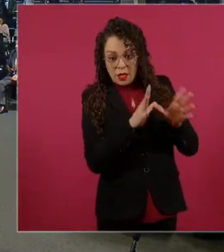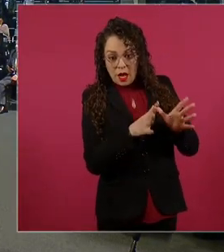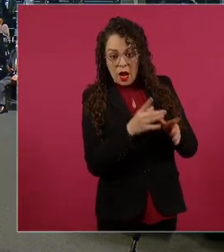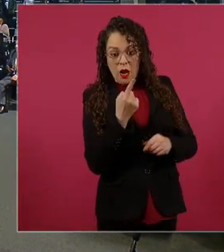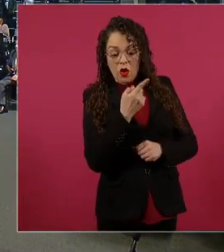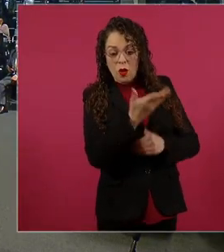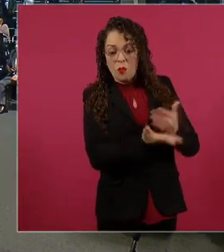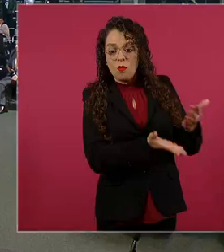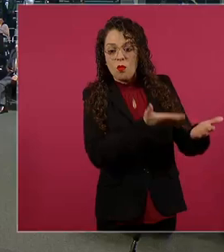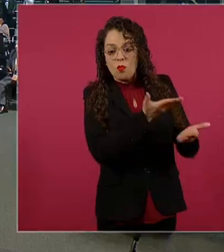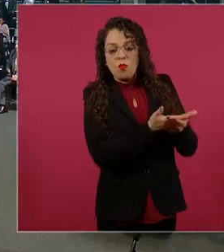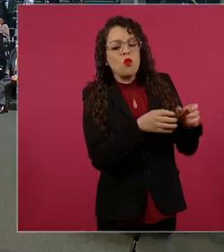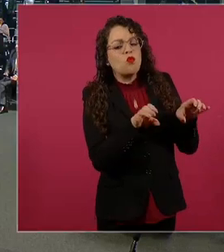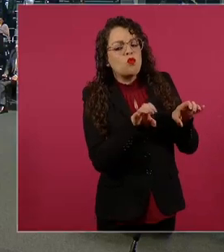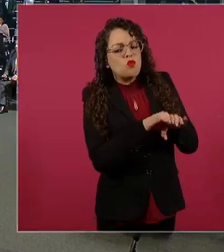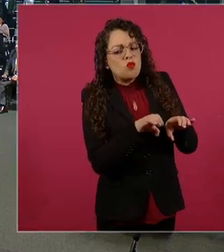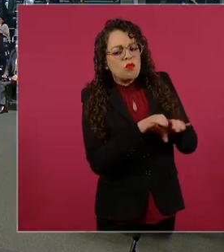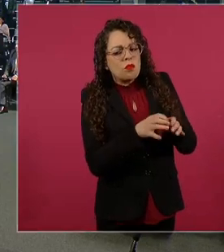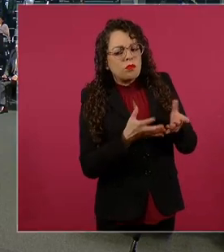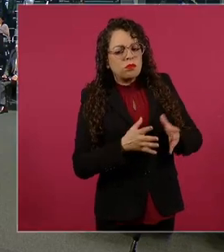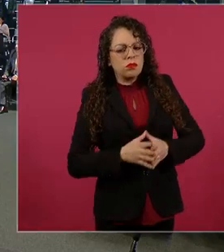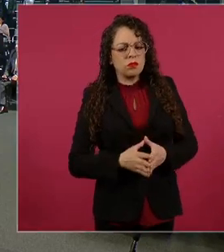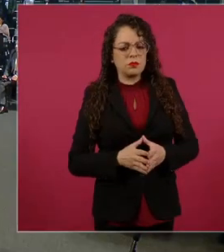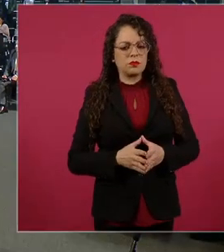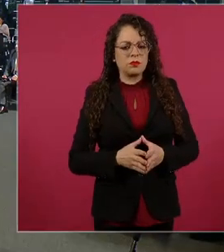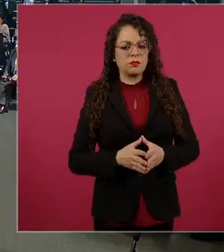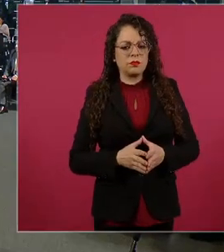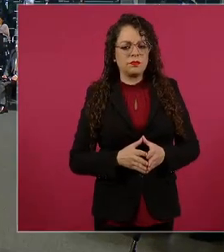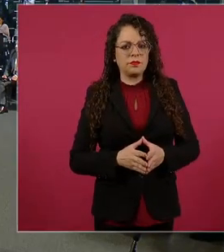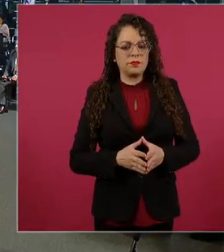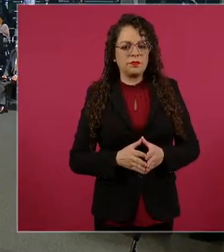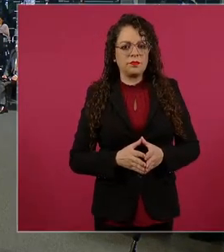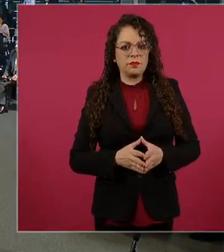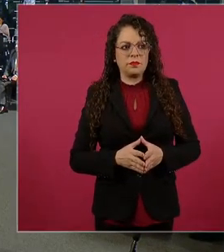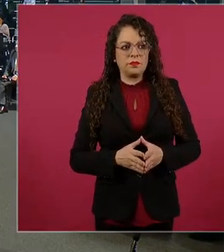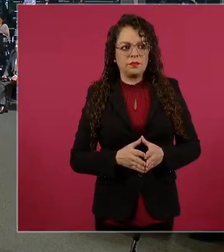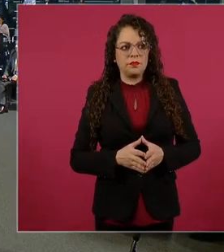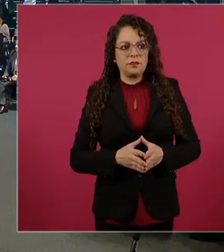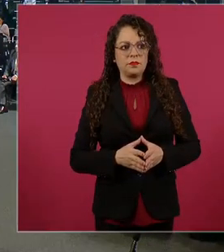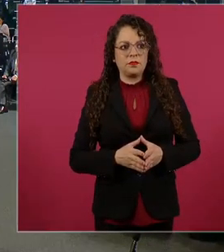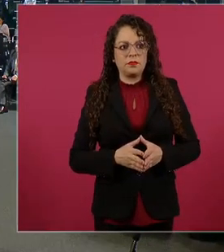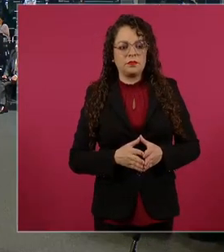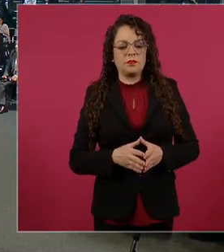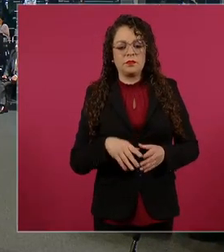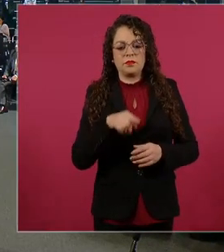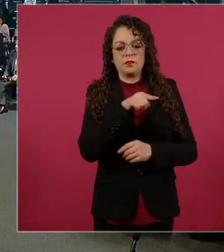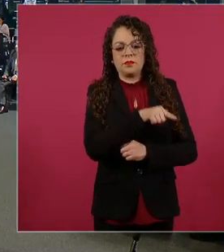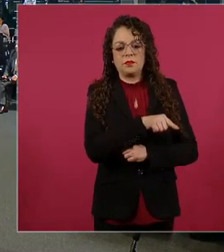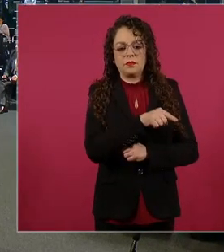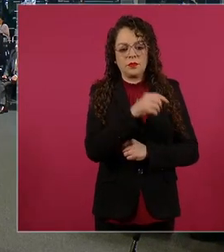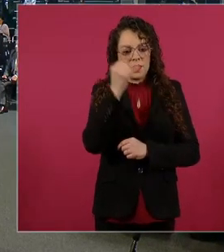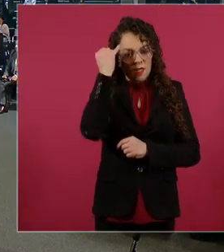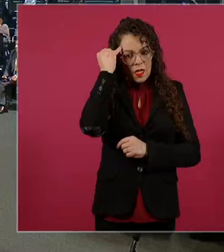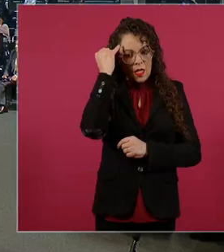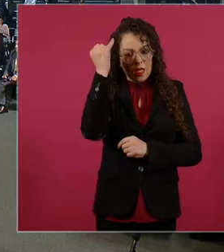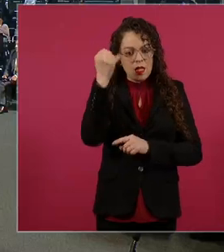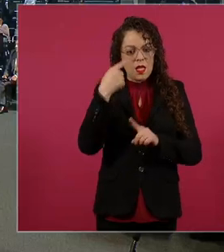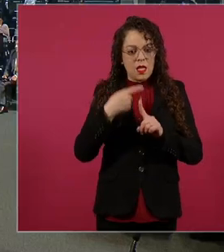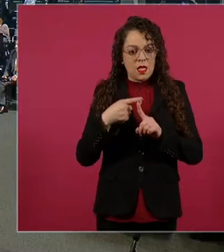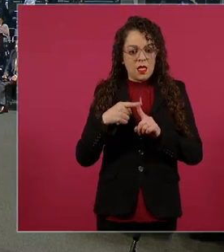se propone, que es una idea de la presidenta electa,